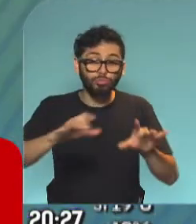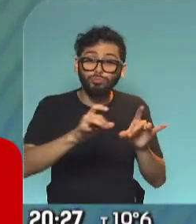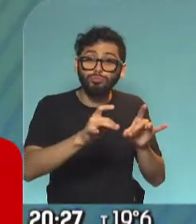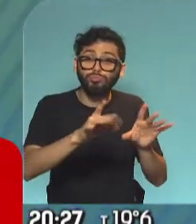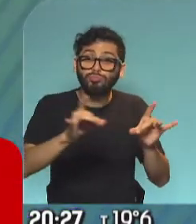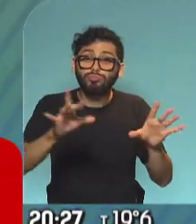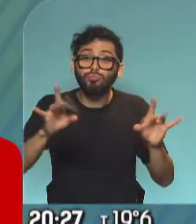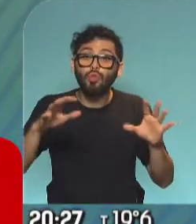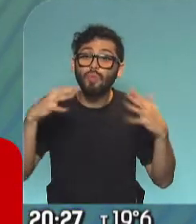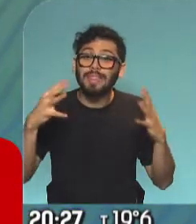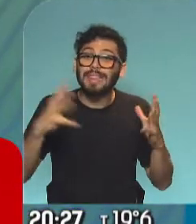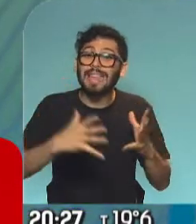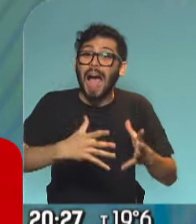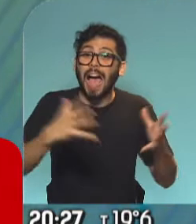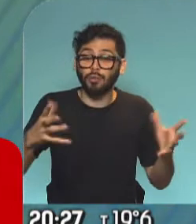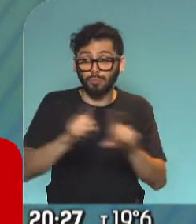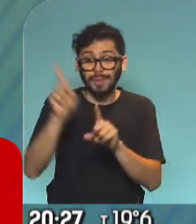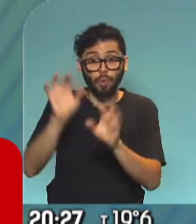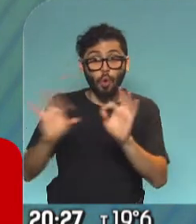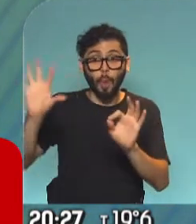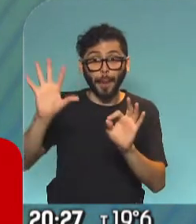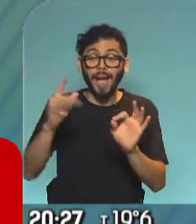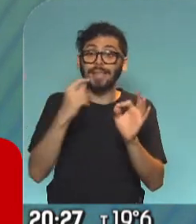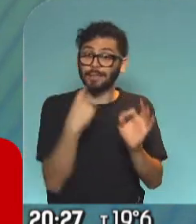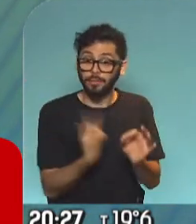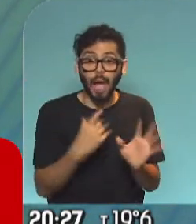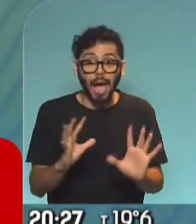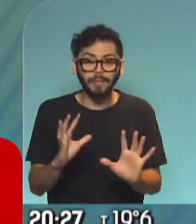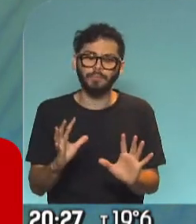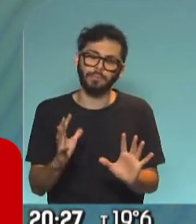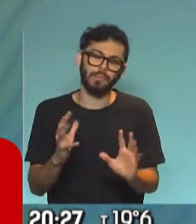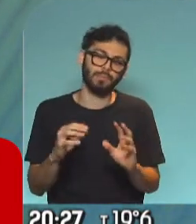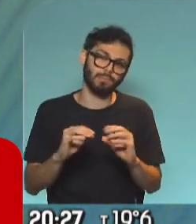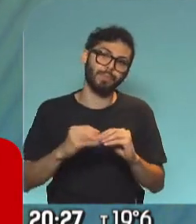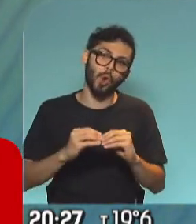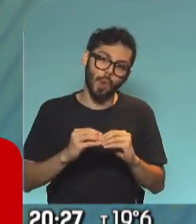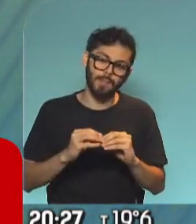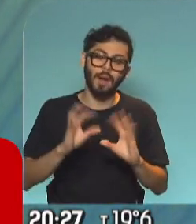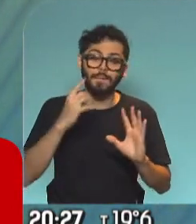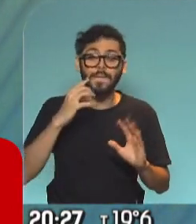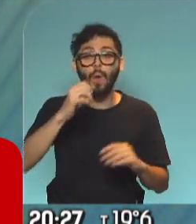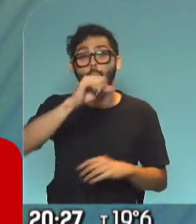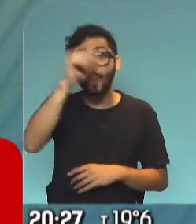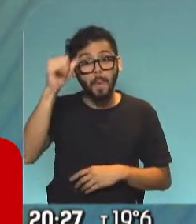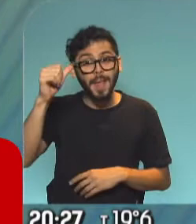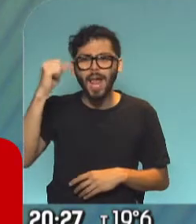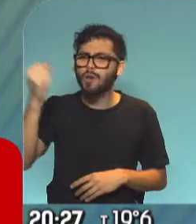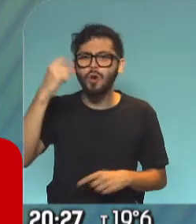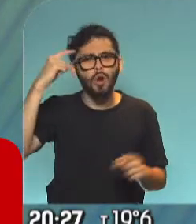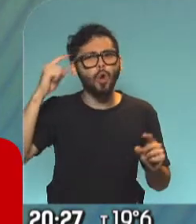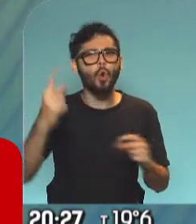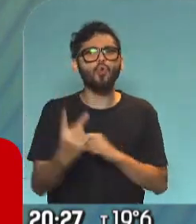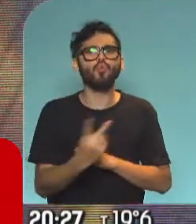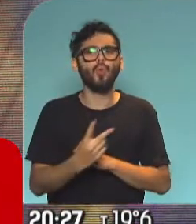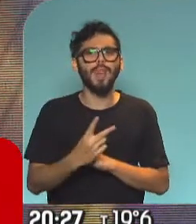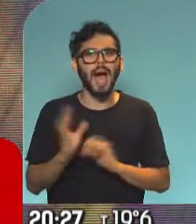de infectados como ha tenido Europa, vamos a tener un problema. O sea que el verano es para cuidarse. Claro. Y dentro de un ratito